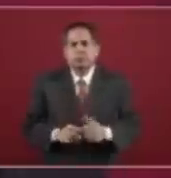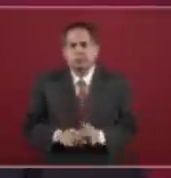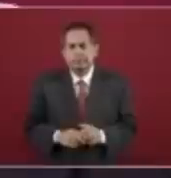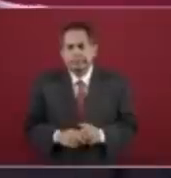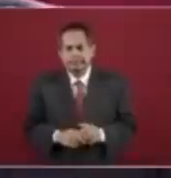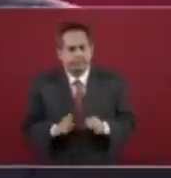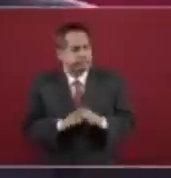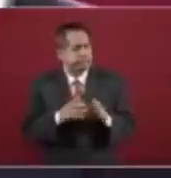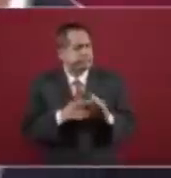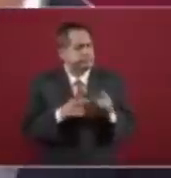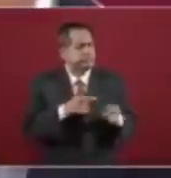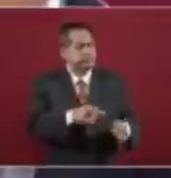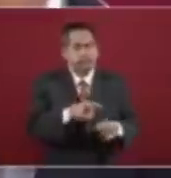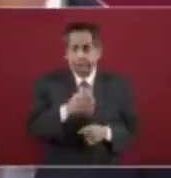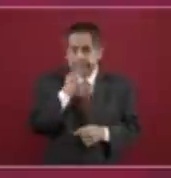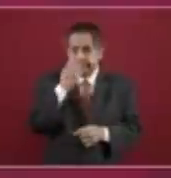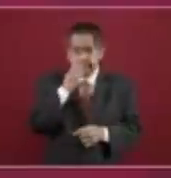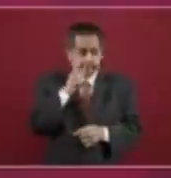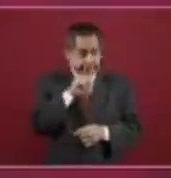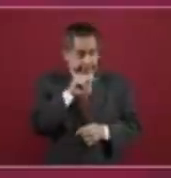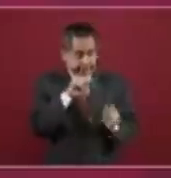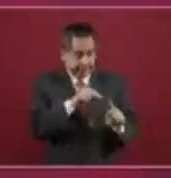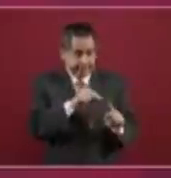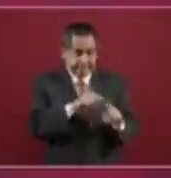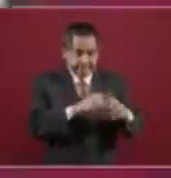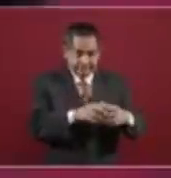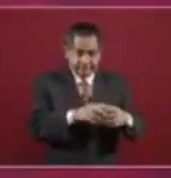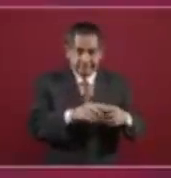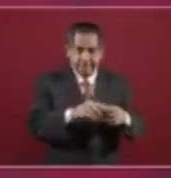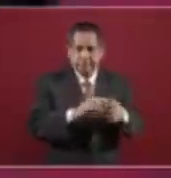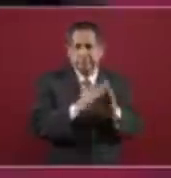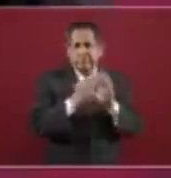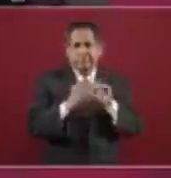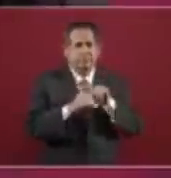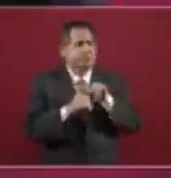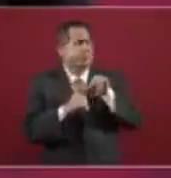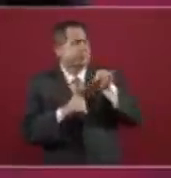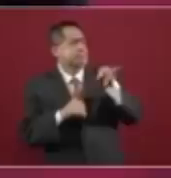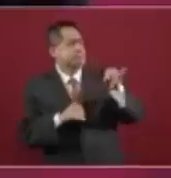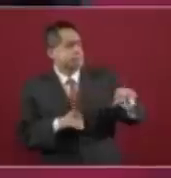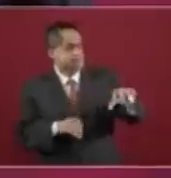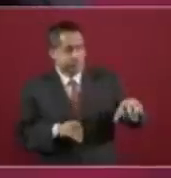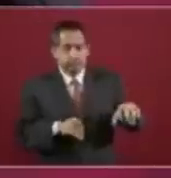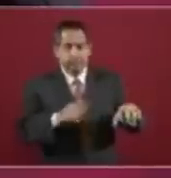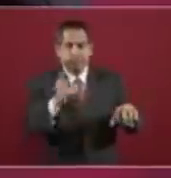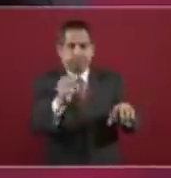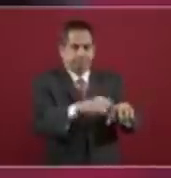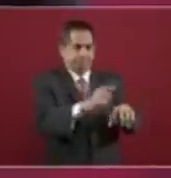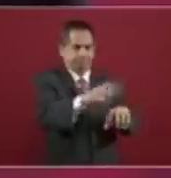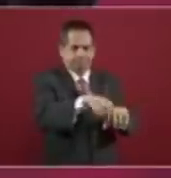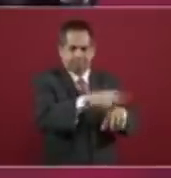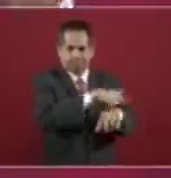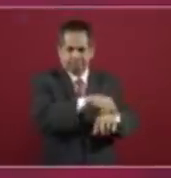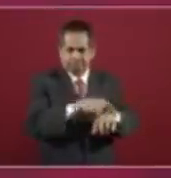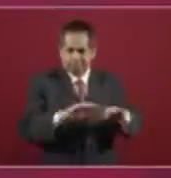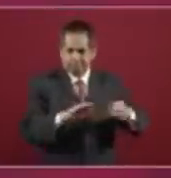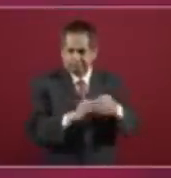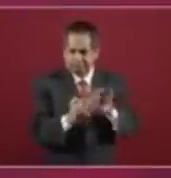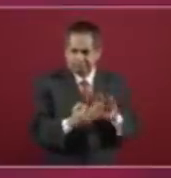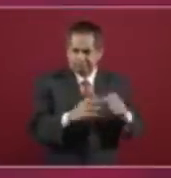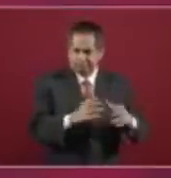ir a estas escuelas que están distantes de todas maneras, pueden estar